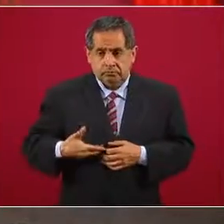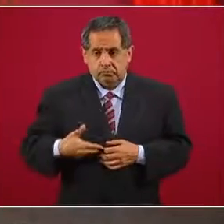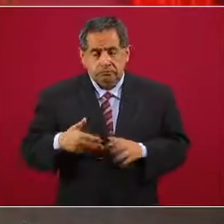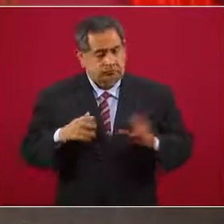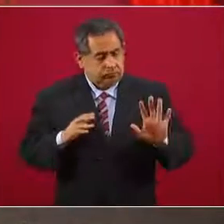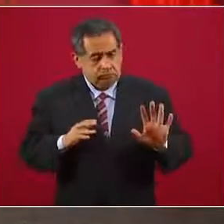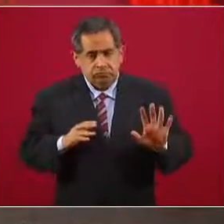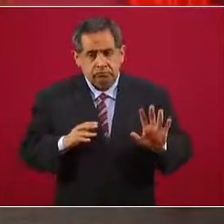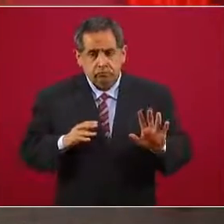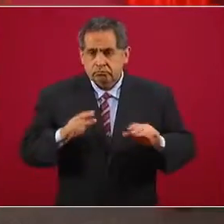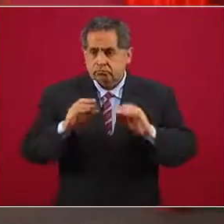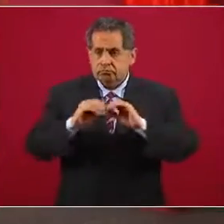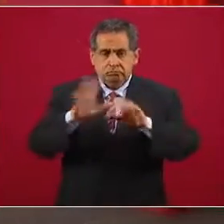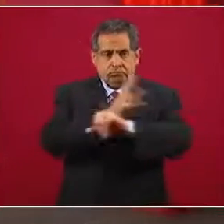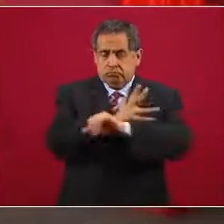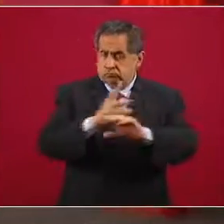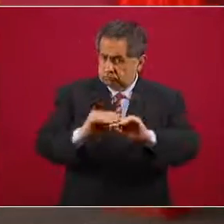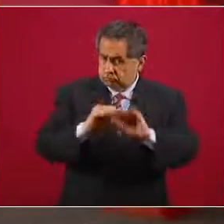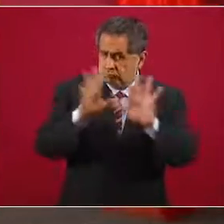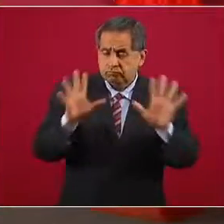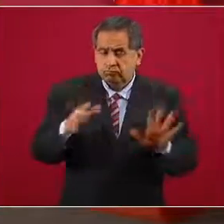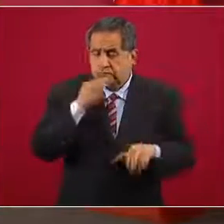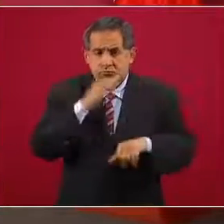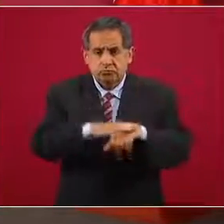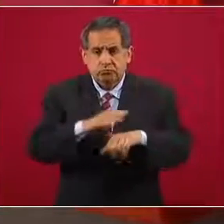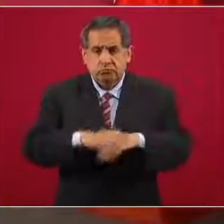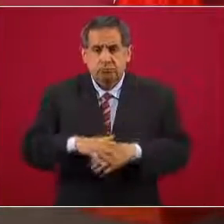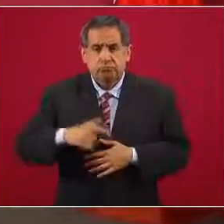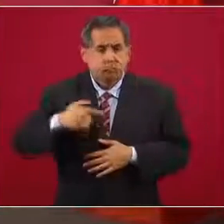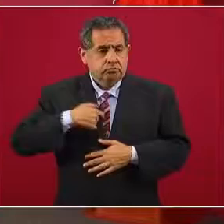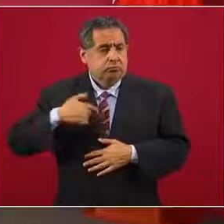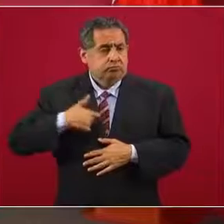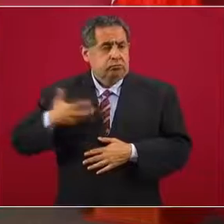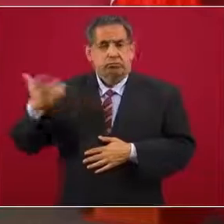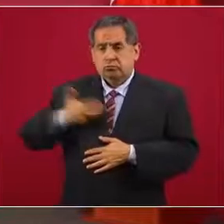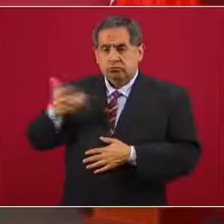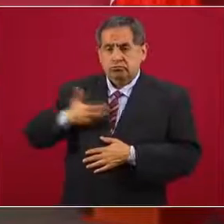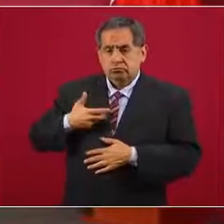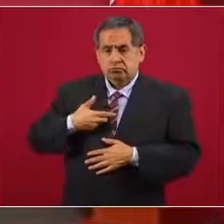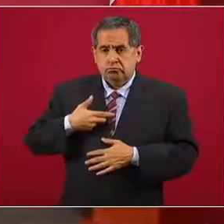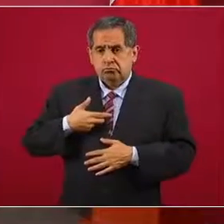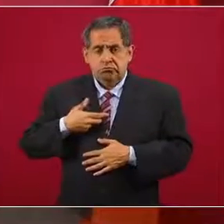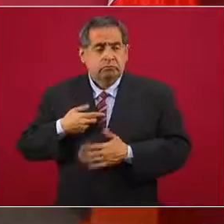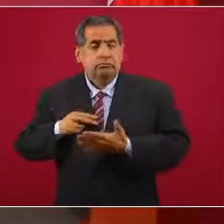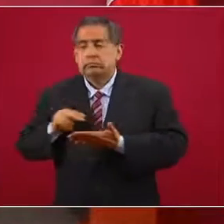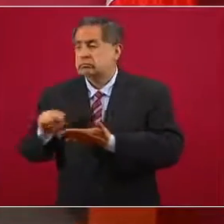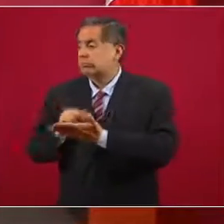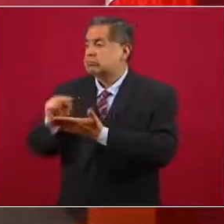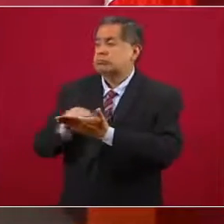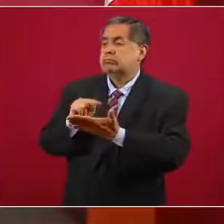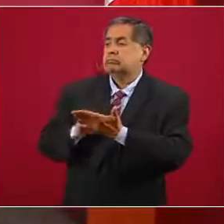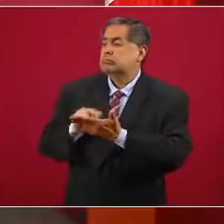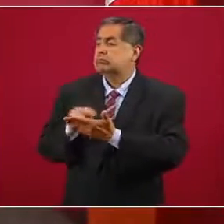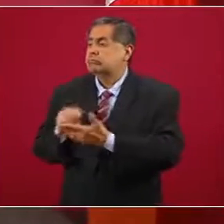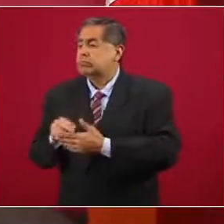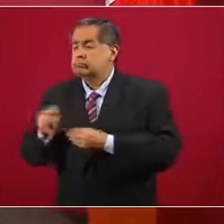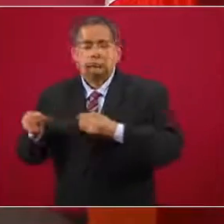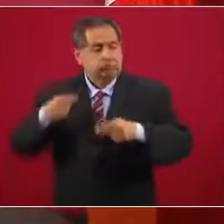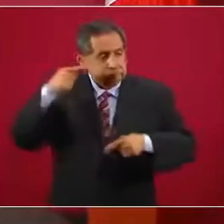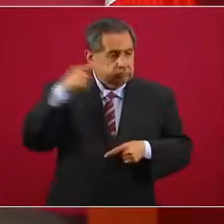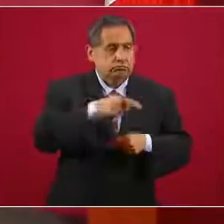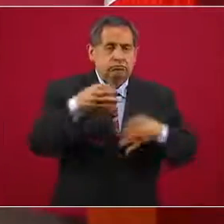toda claridad les digo, yo no les voy a hacer el trabajo de conseguir las firmas.